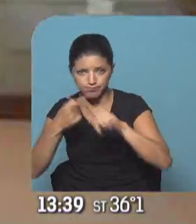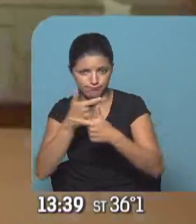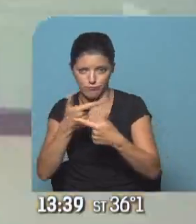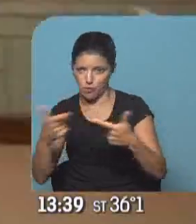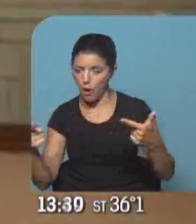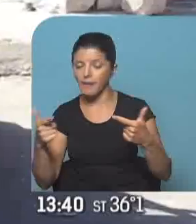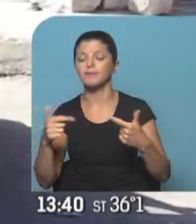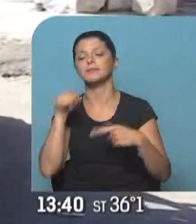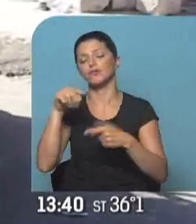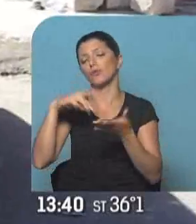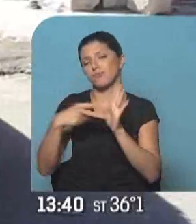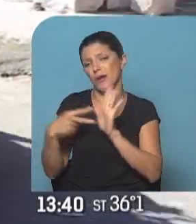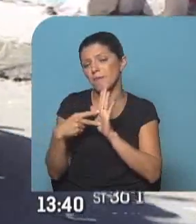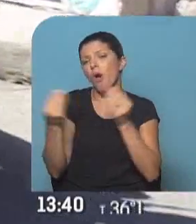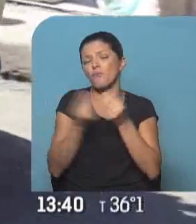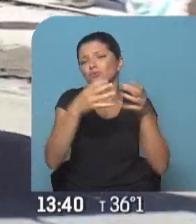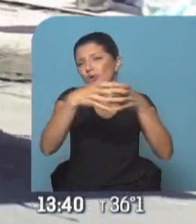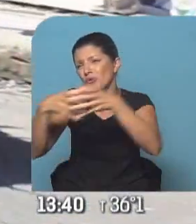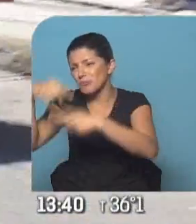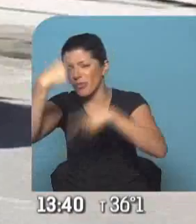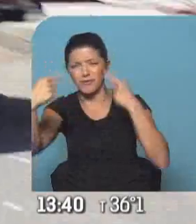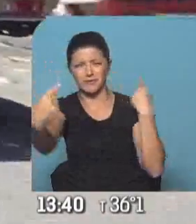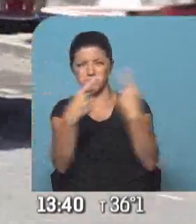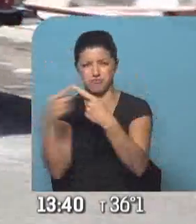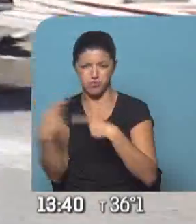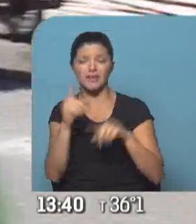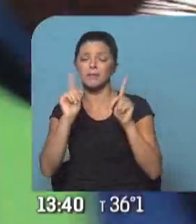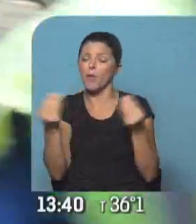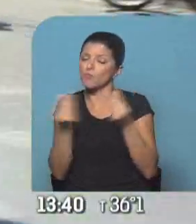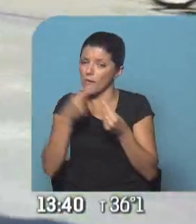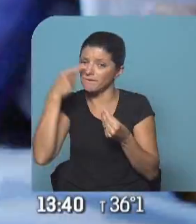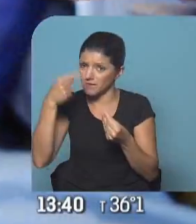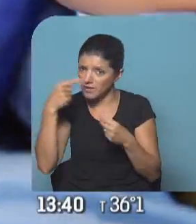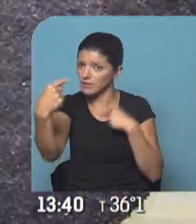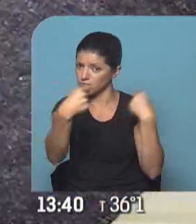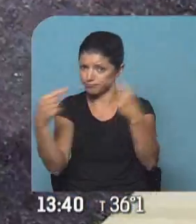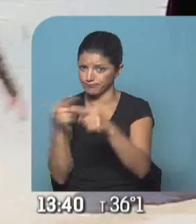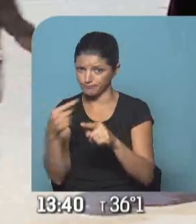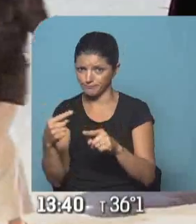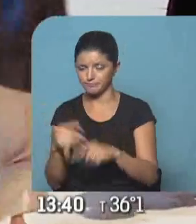conflicto con demasiados jugadores y múltiples intereses contrapuestos.